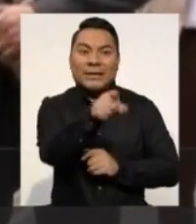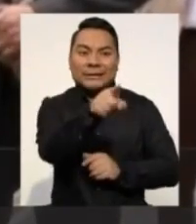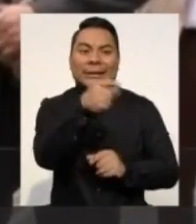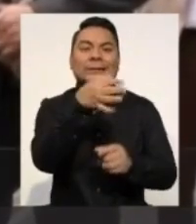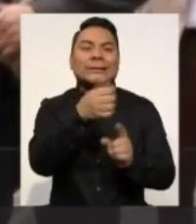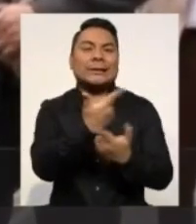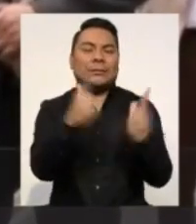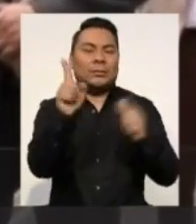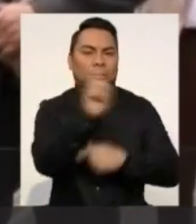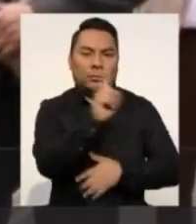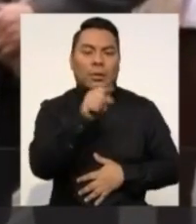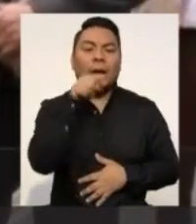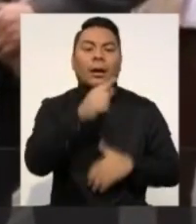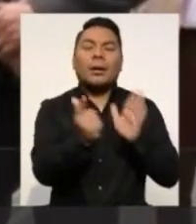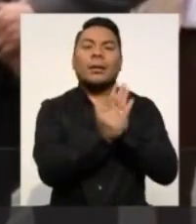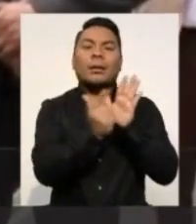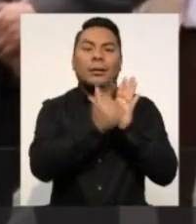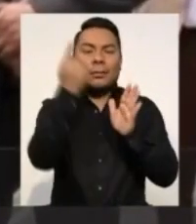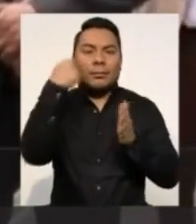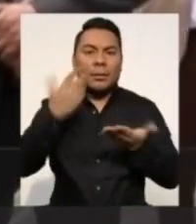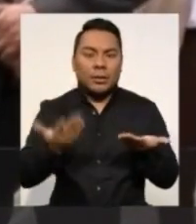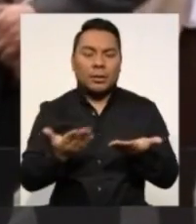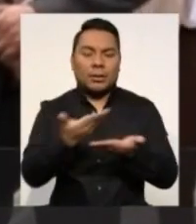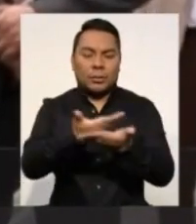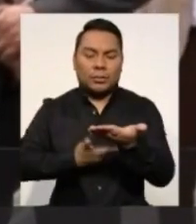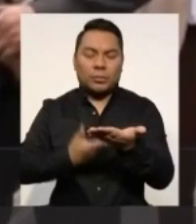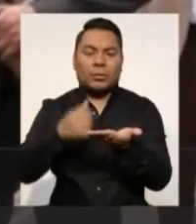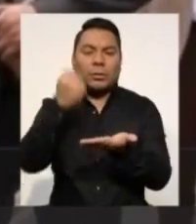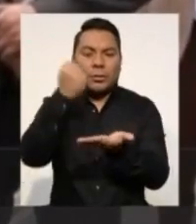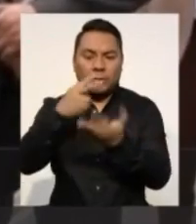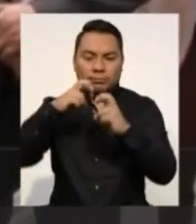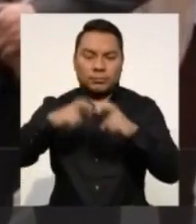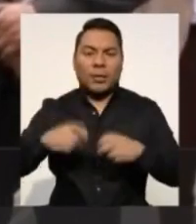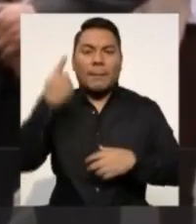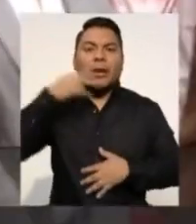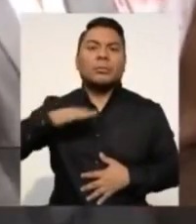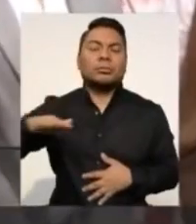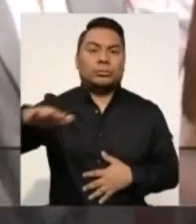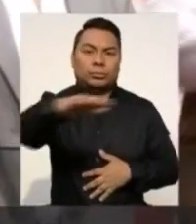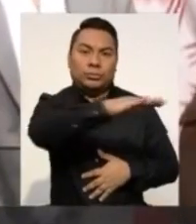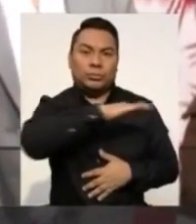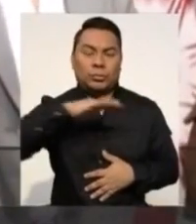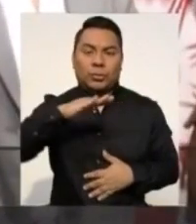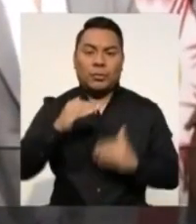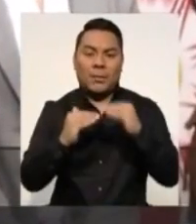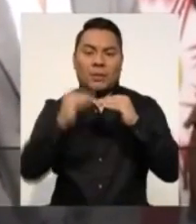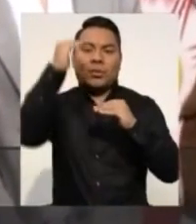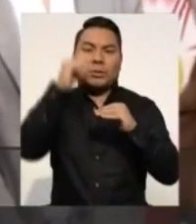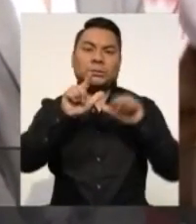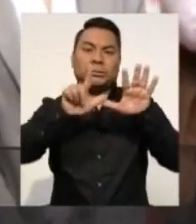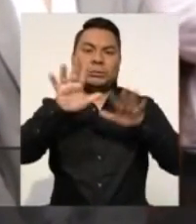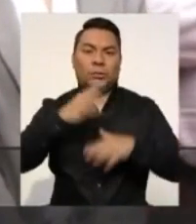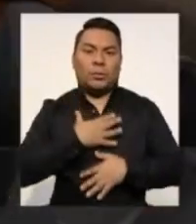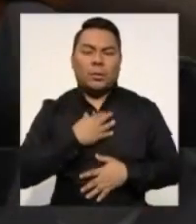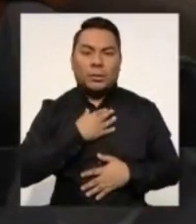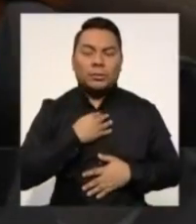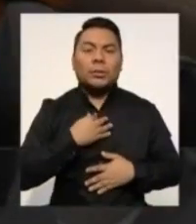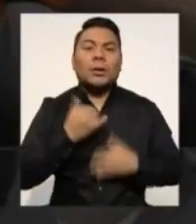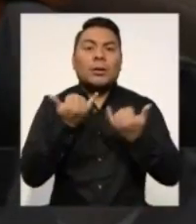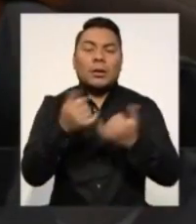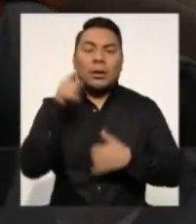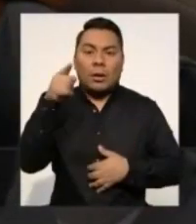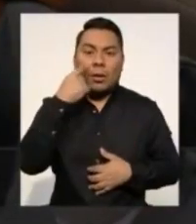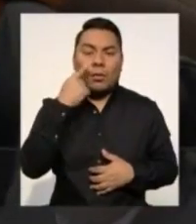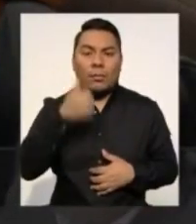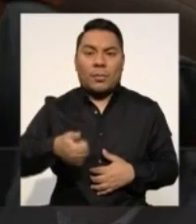Eso tiene que ser una legislación general. Las reacciones no se hicieron esperar. Marco